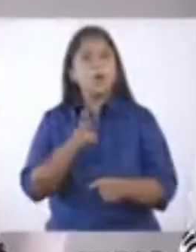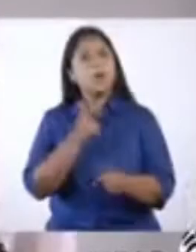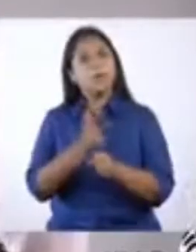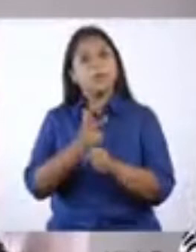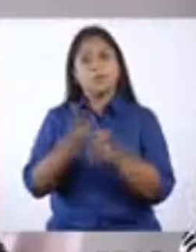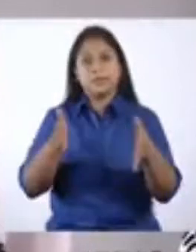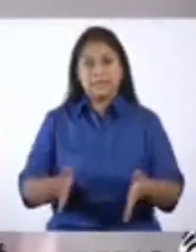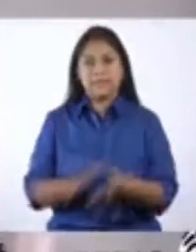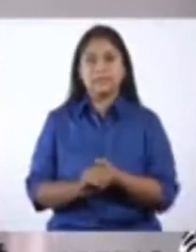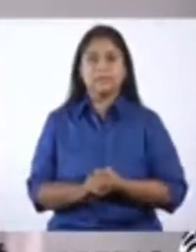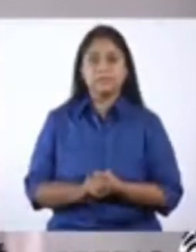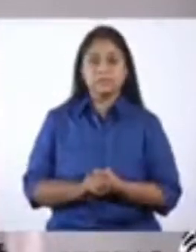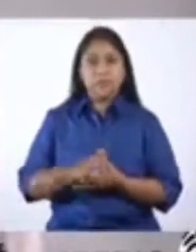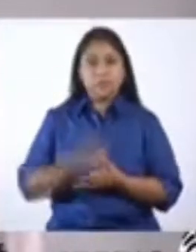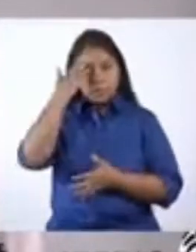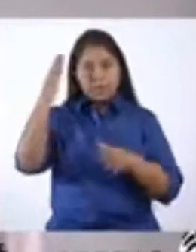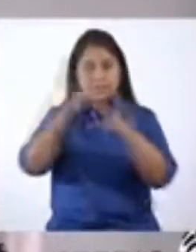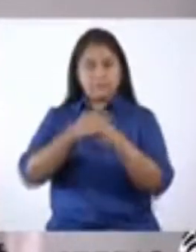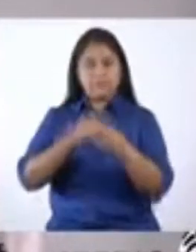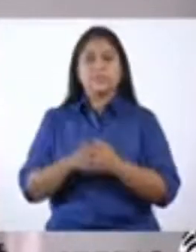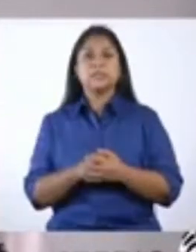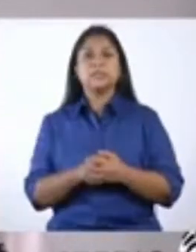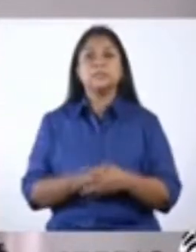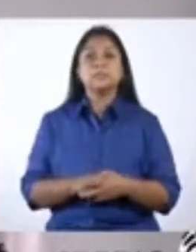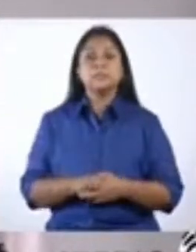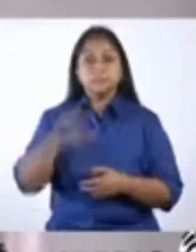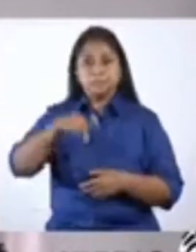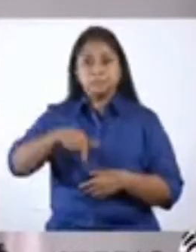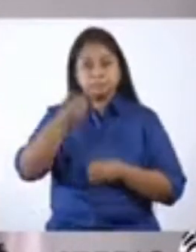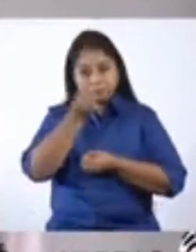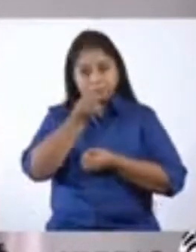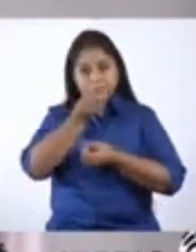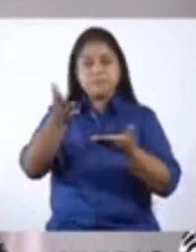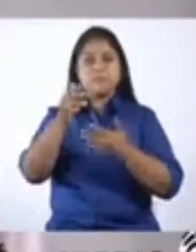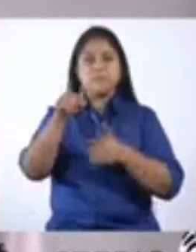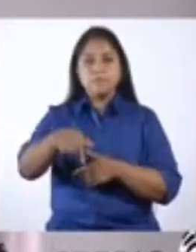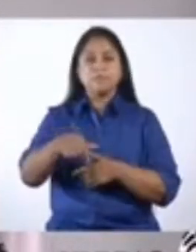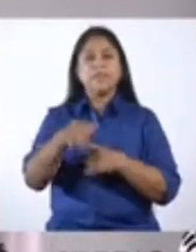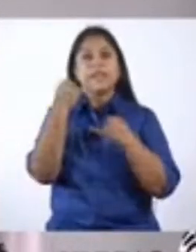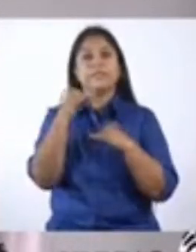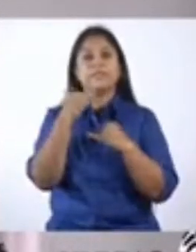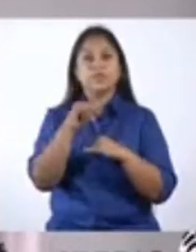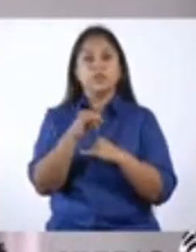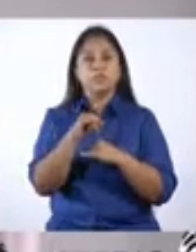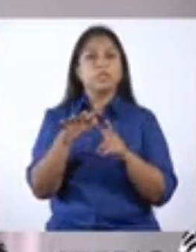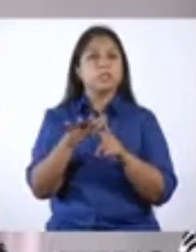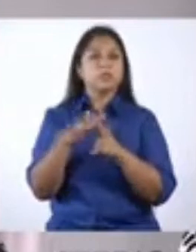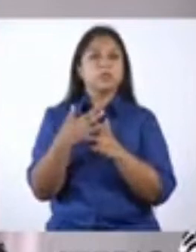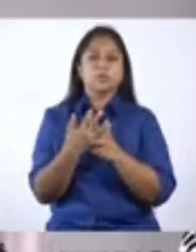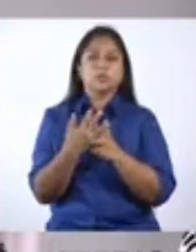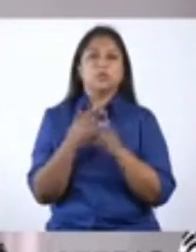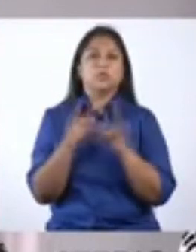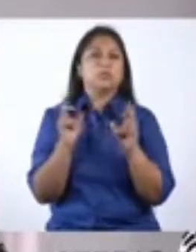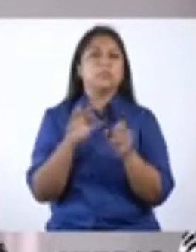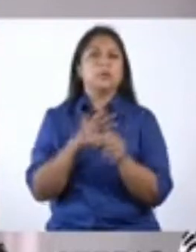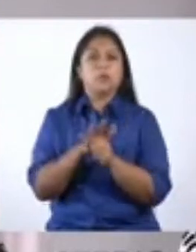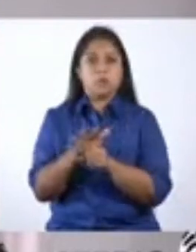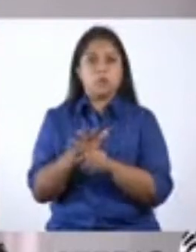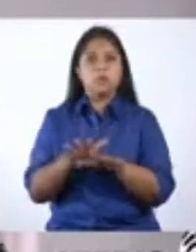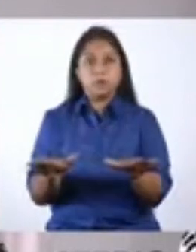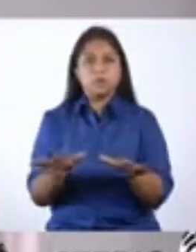Estimados conciudadanos, muy buenas noches. Les brindaré a continuación el informe de la situación de casos de